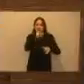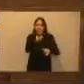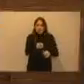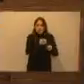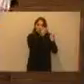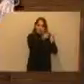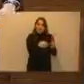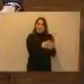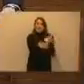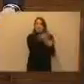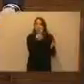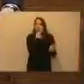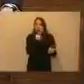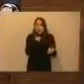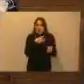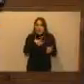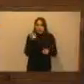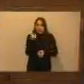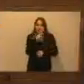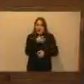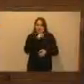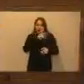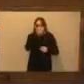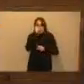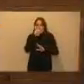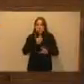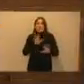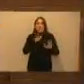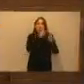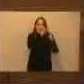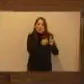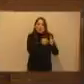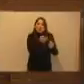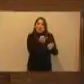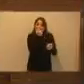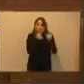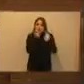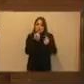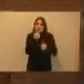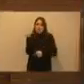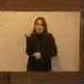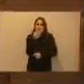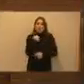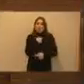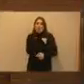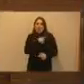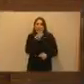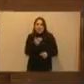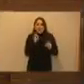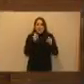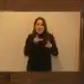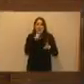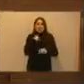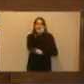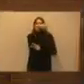igual me perdí la cuenta. Ya le digo que algunos los ha nombrado varias veces. Yo lo hago sin nombre y apellidos. No vengo aquí a señalar a nadie